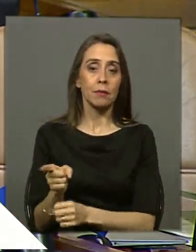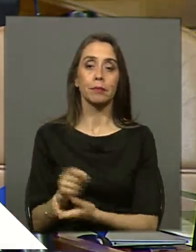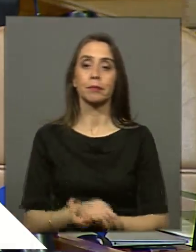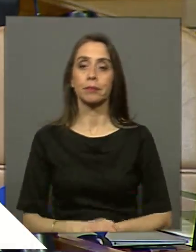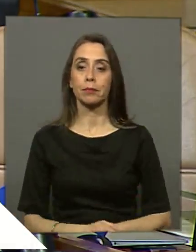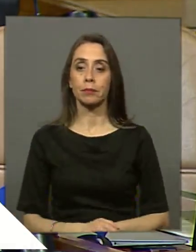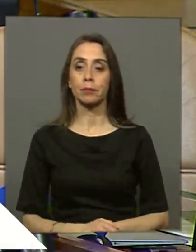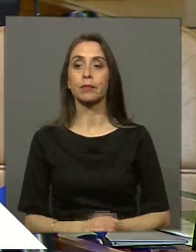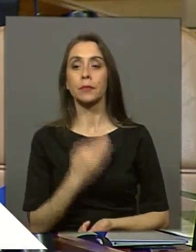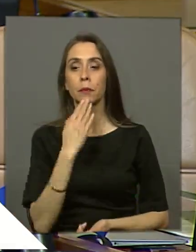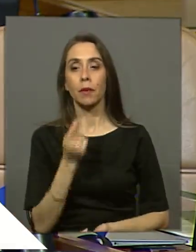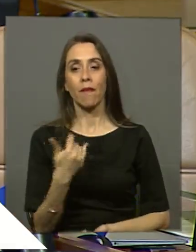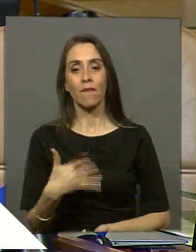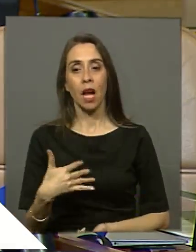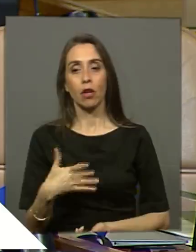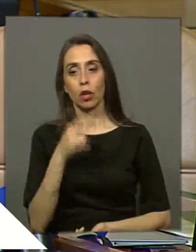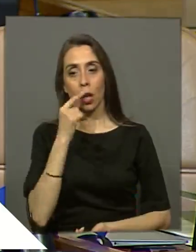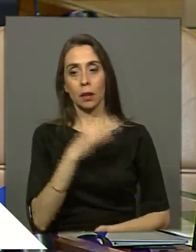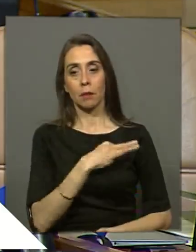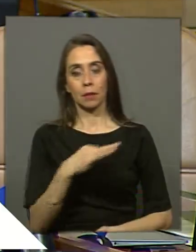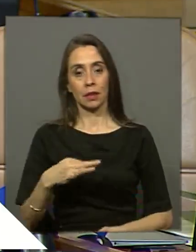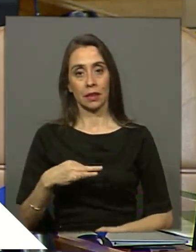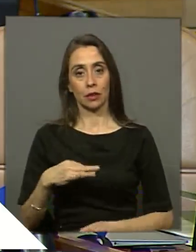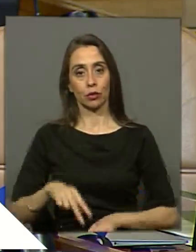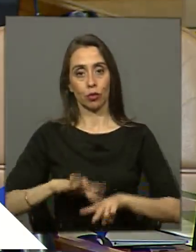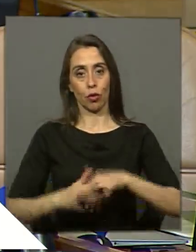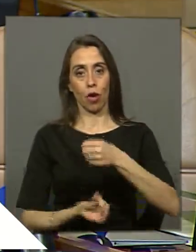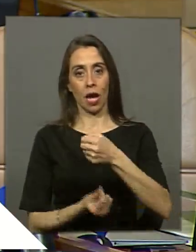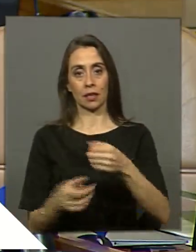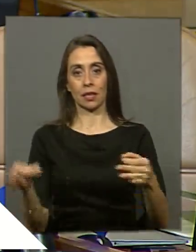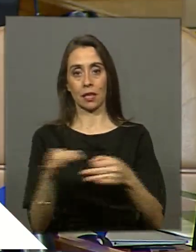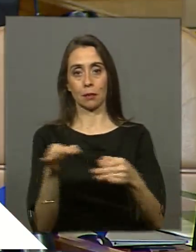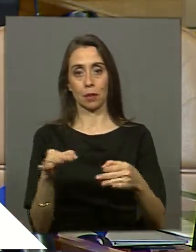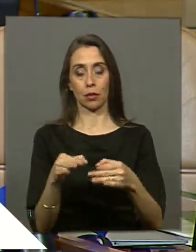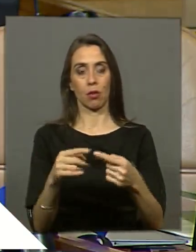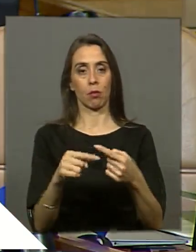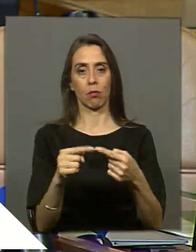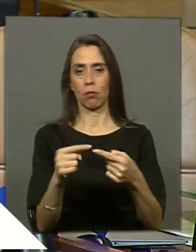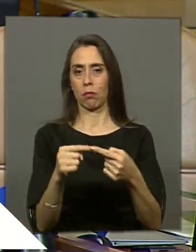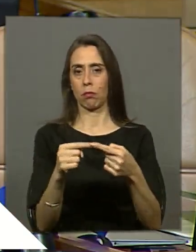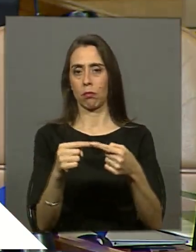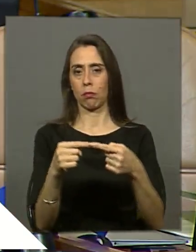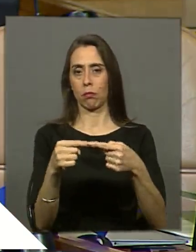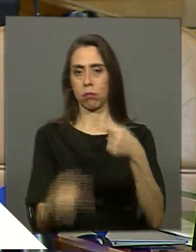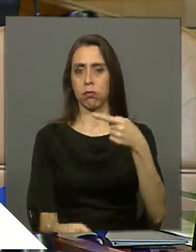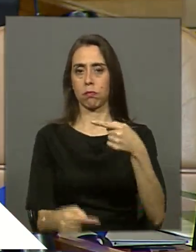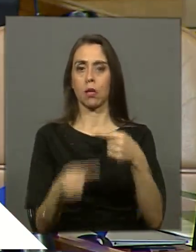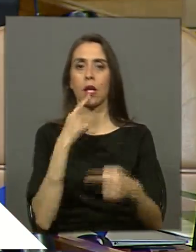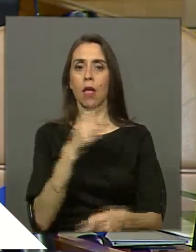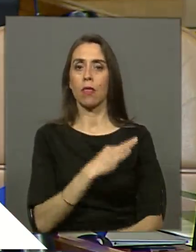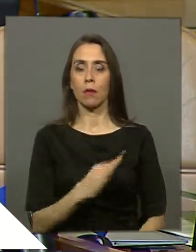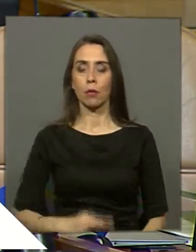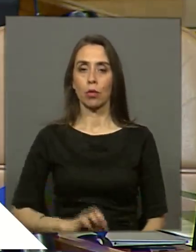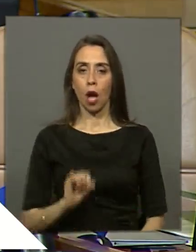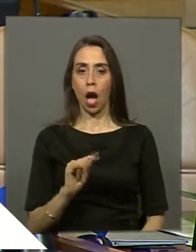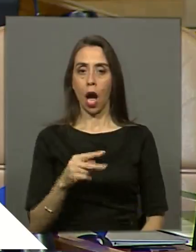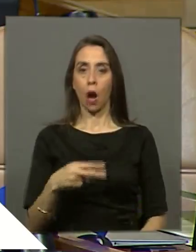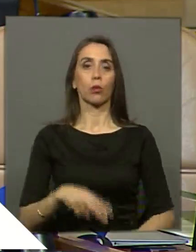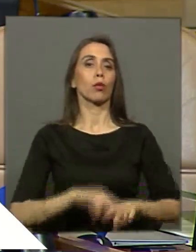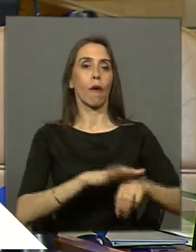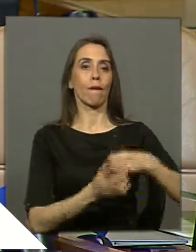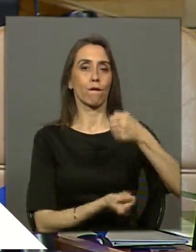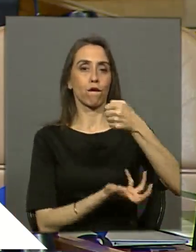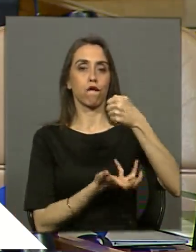y también valorar la explicación del Ministro de Hacienda que la verdad es que es una incongruencia como ha dicho el Diputado de que los fondos